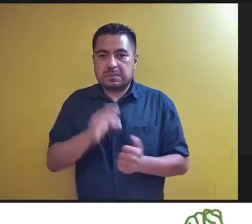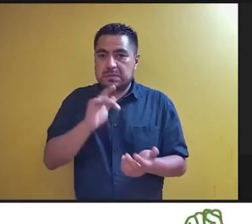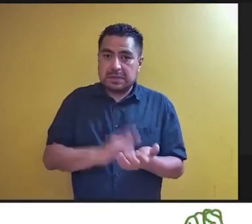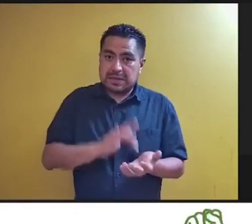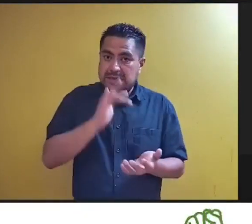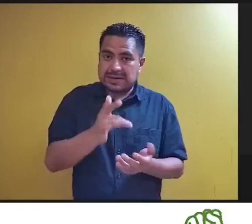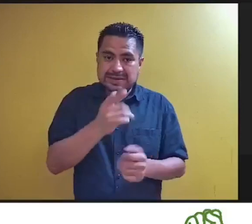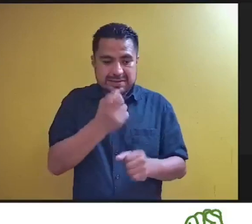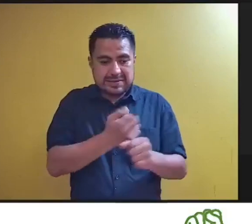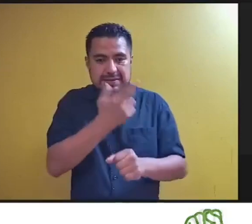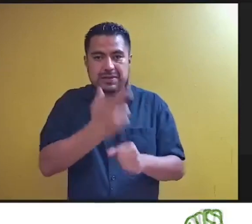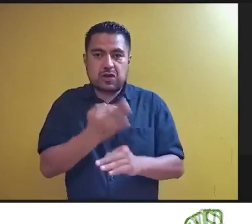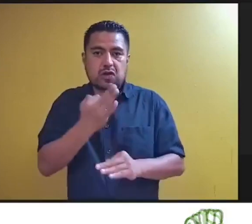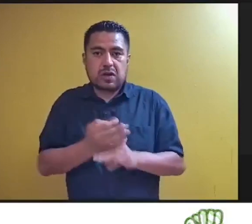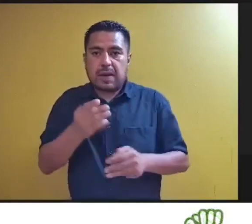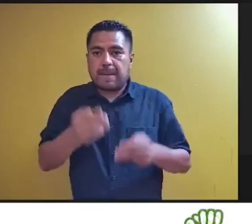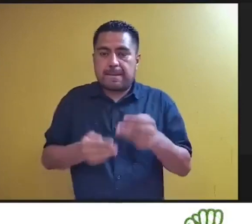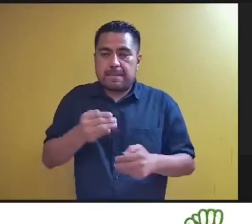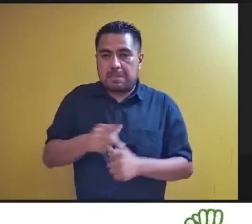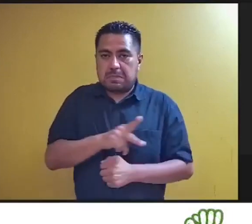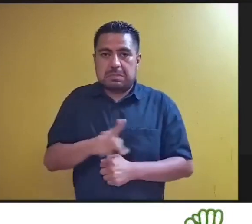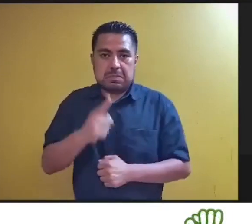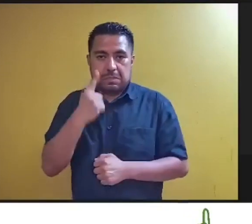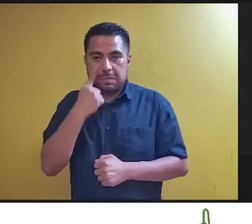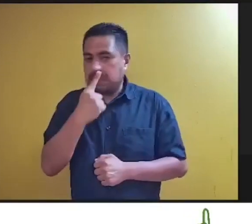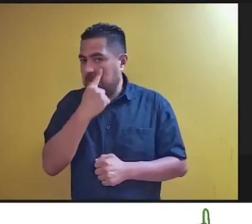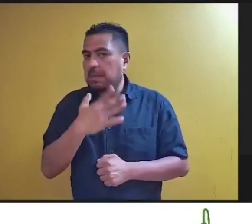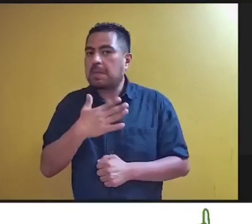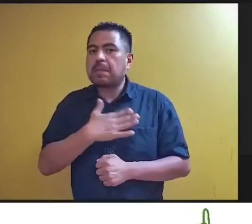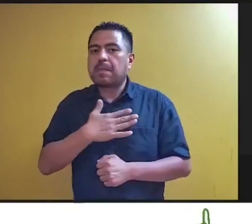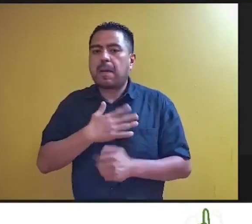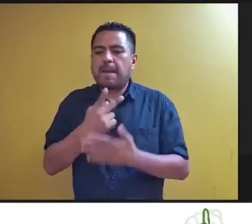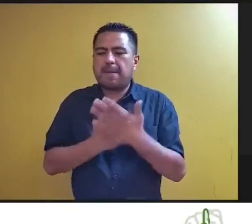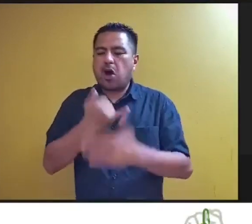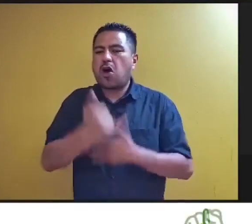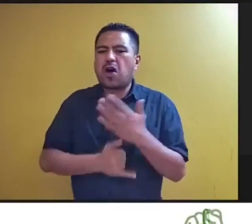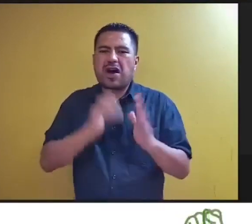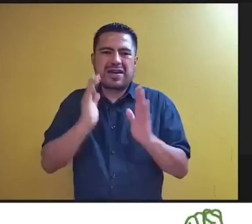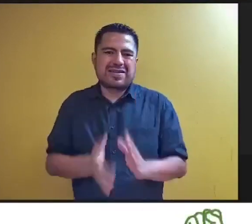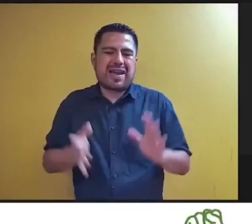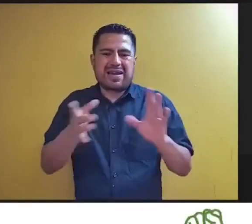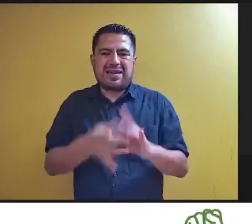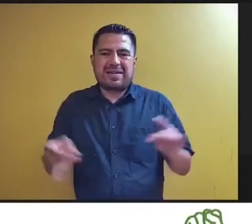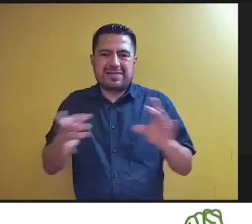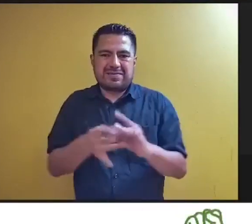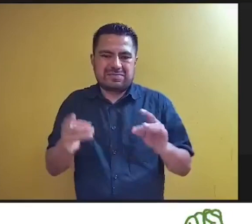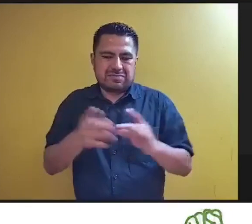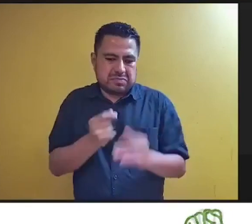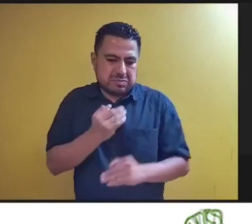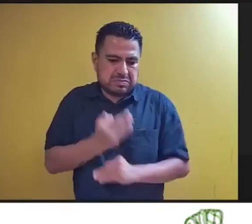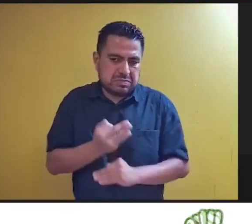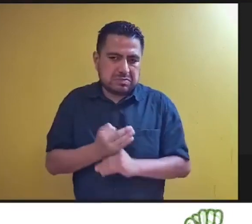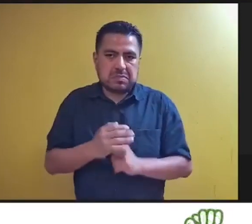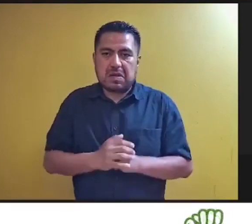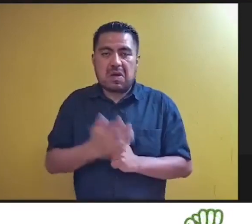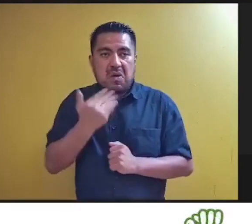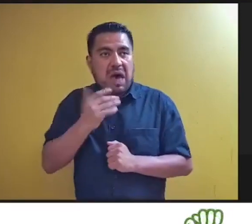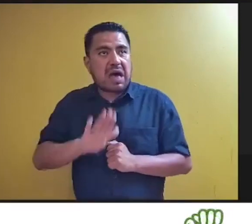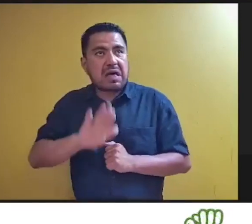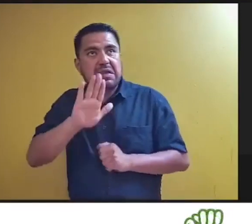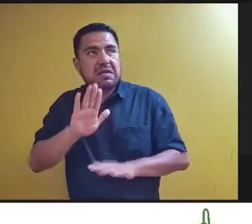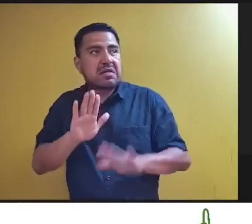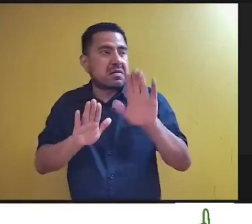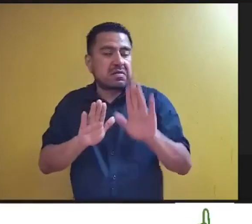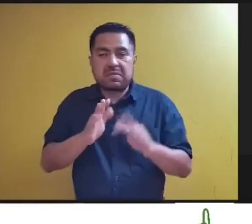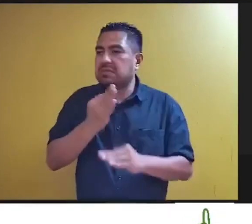Gracias, secretario, magistradas, magistrado. Está en nuestra consideración el proyecto del que se ha dado cuenta. No habiendo comentarios